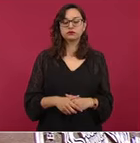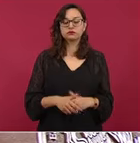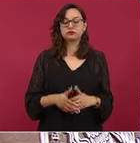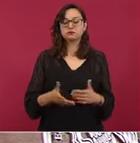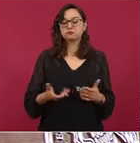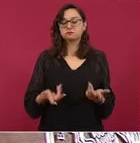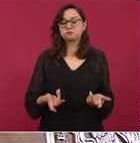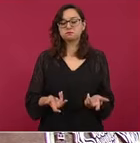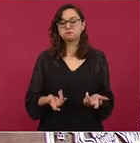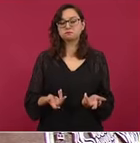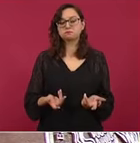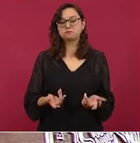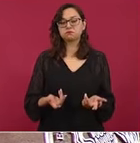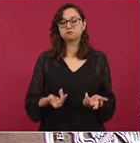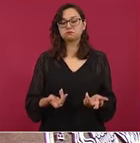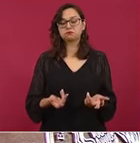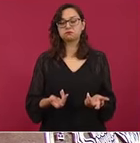buscar